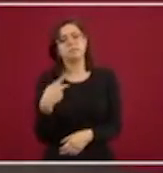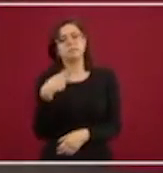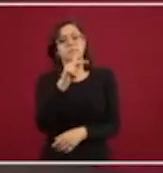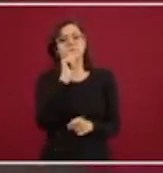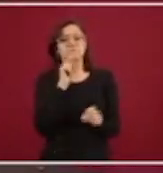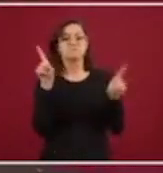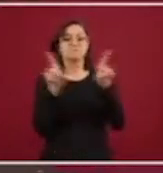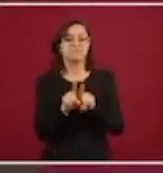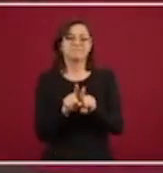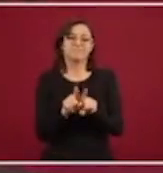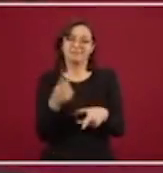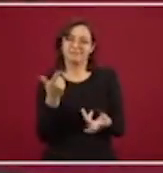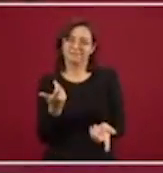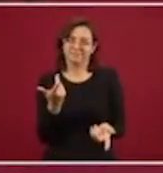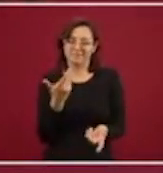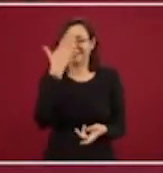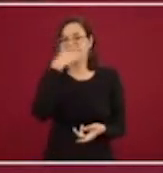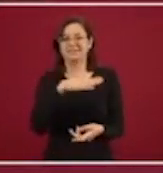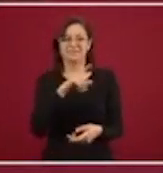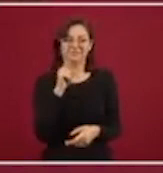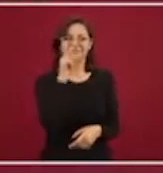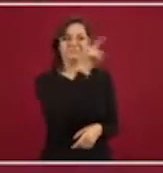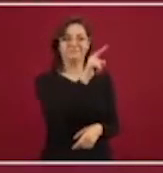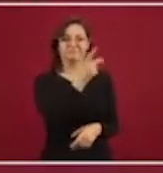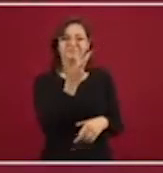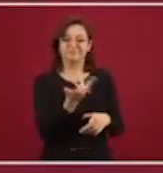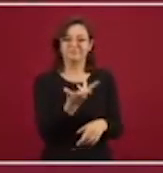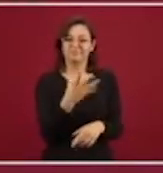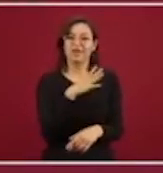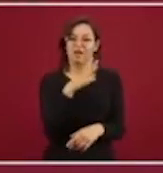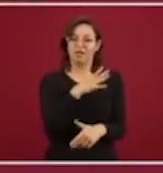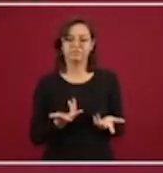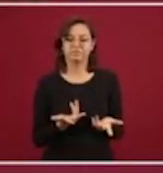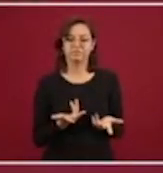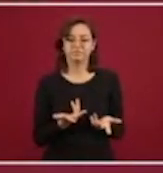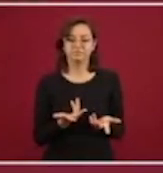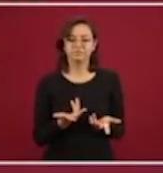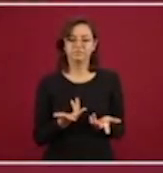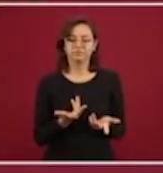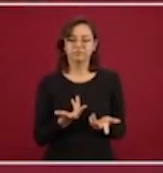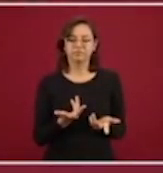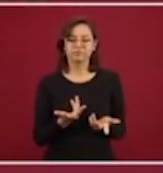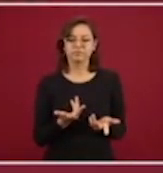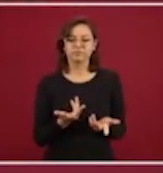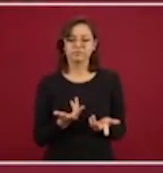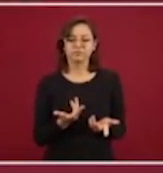que ellos tienen más posibilidades, tienen